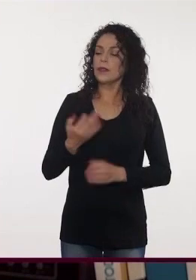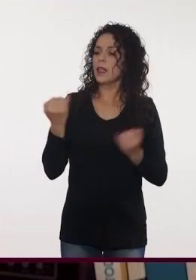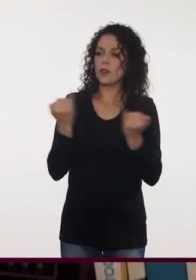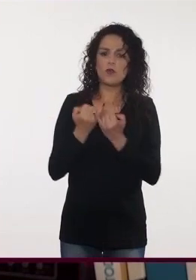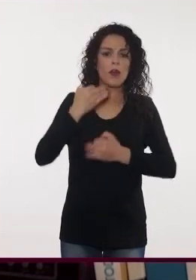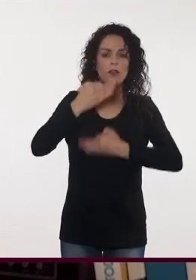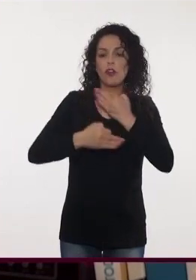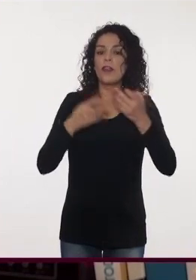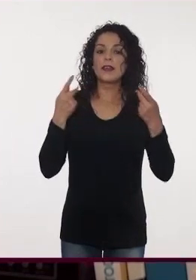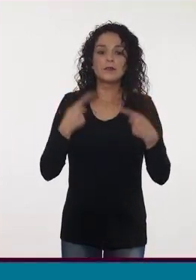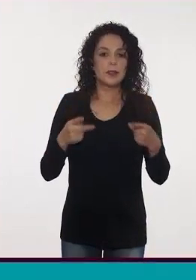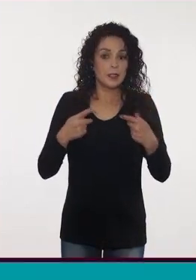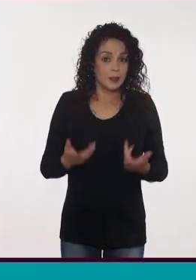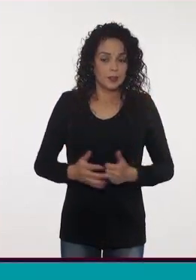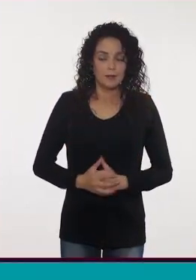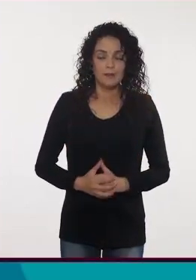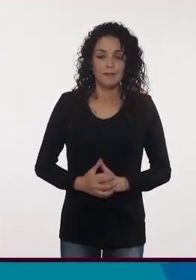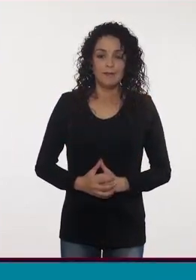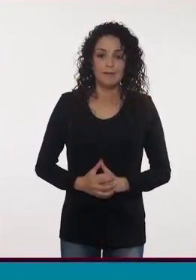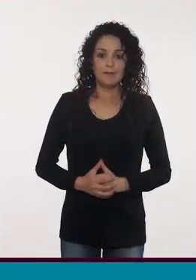personas.